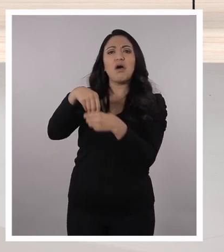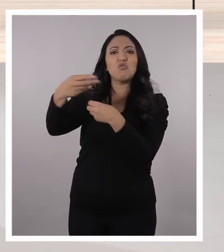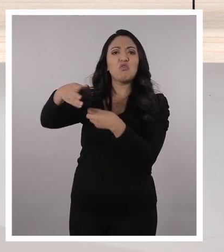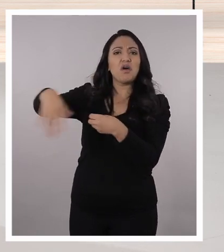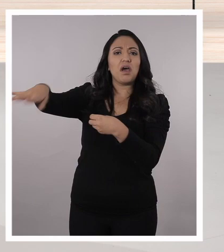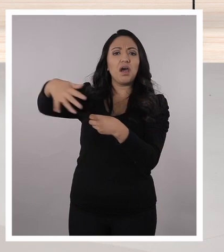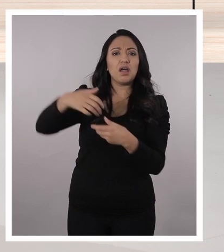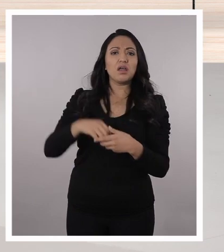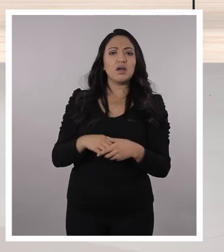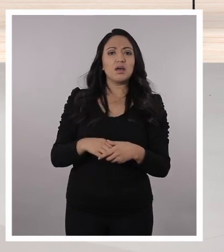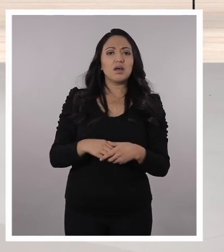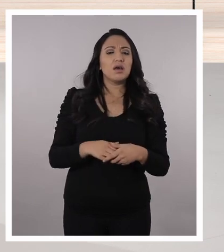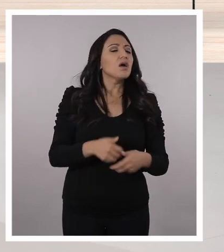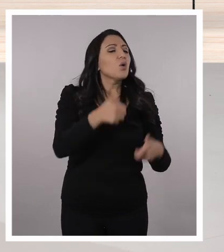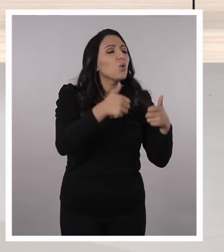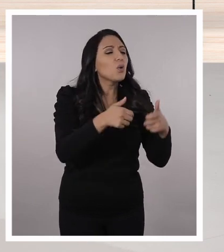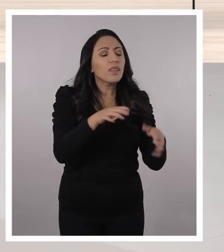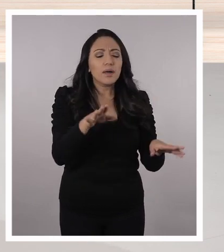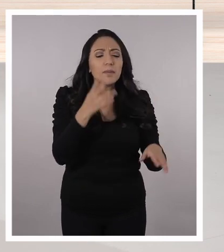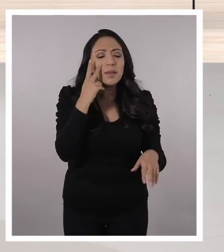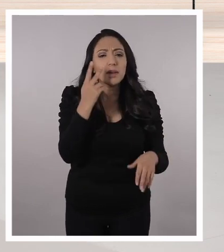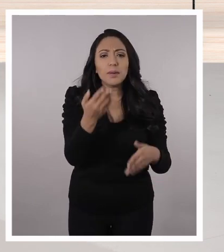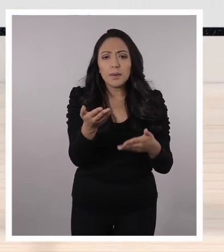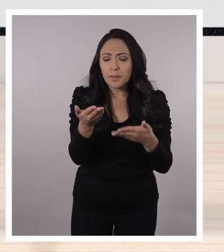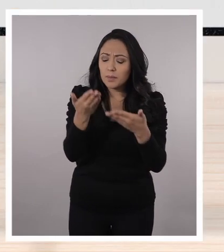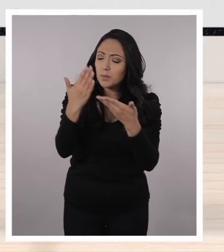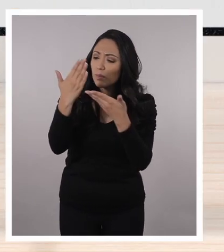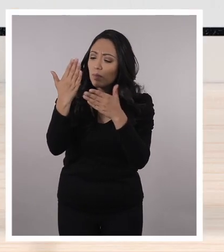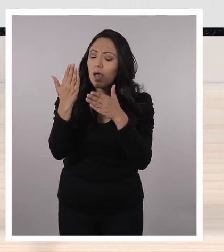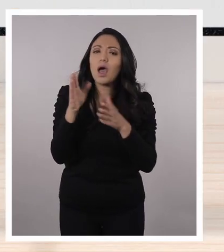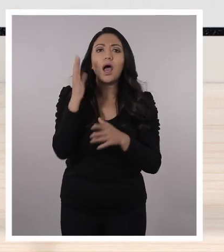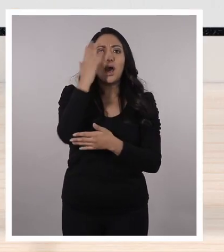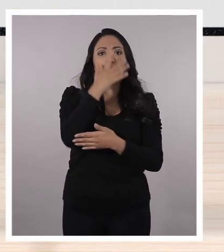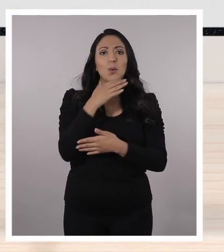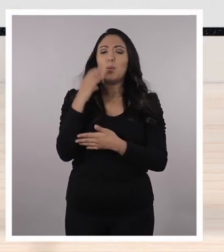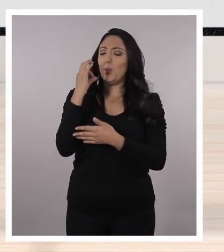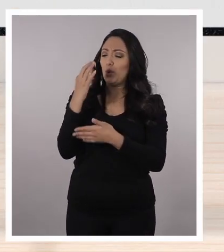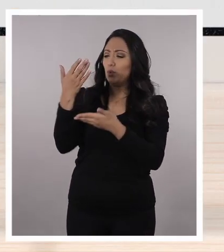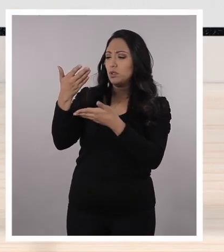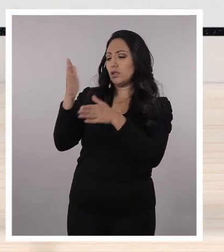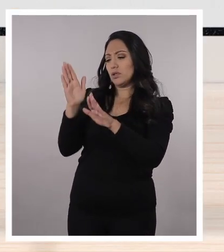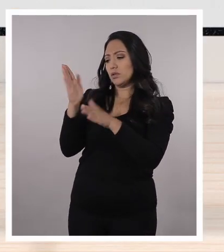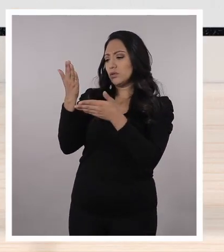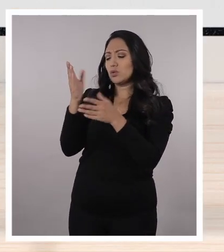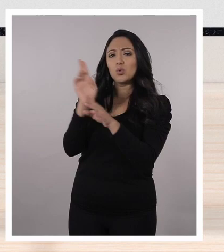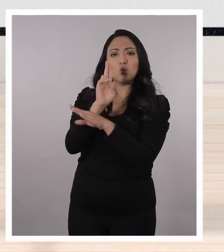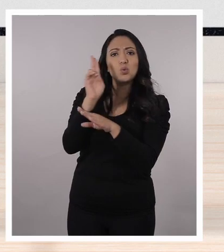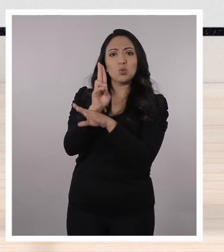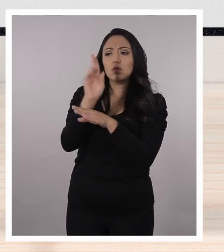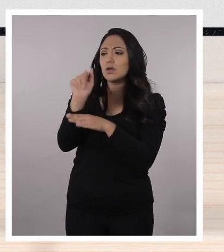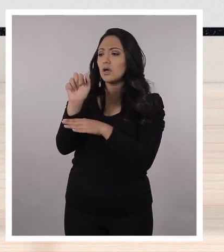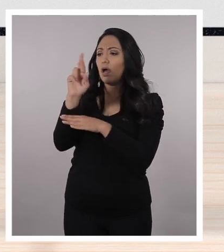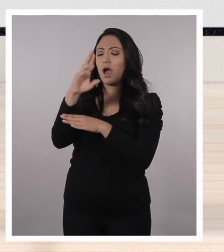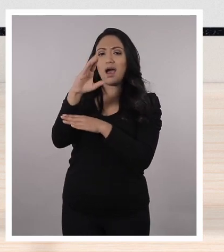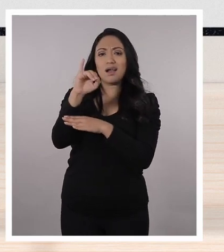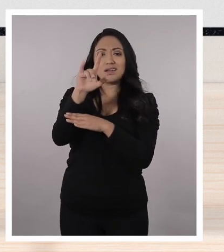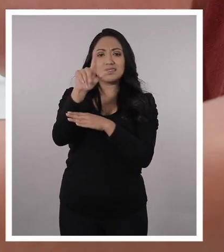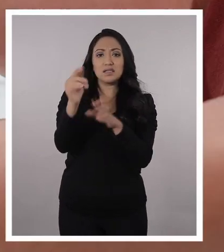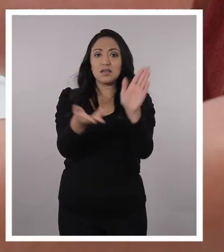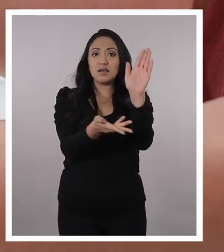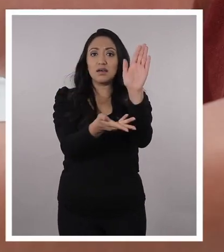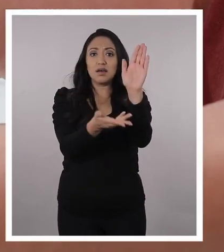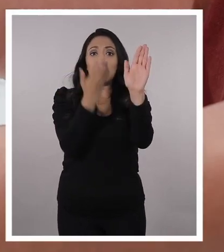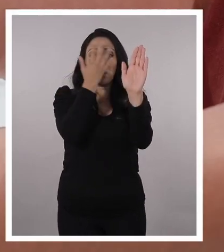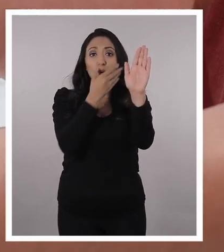tenía en el jardín. Mira, ¿qué le parece? Déjame ver, Nelly, qué bonito te quedó. Usaste arcilla, me dices, ¿no es cierto? Miren, ¿Sí?